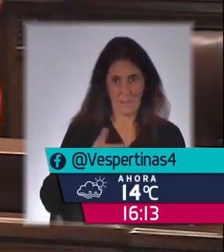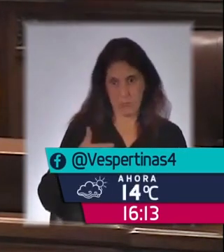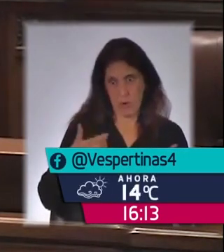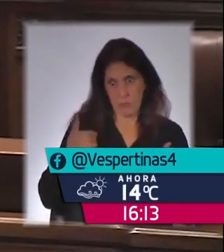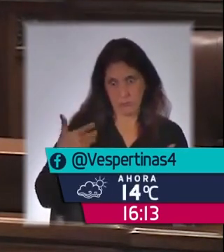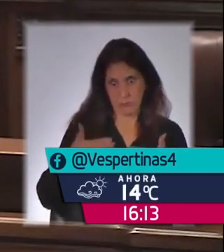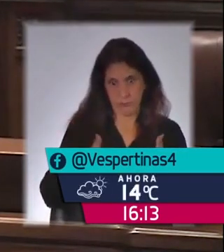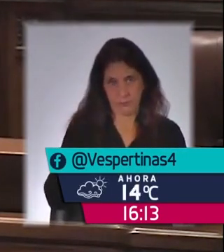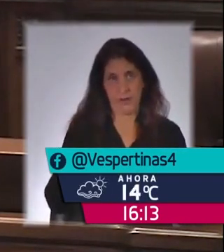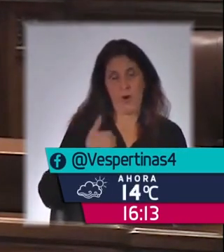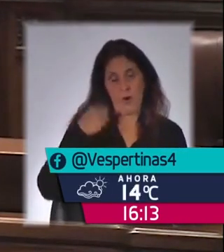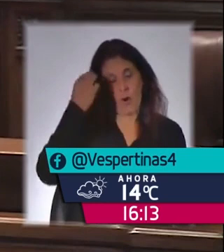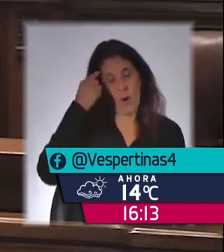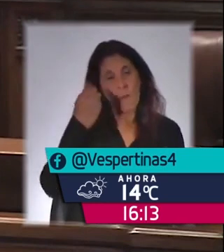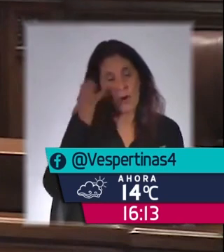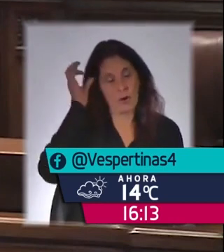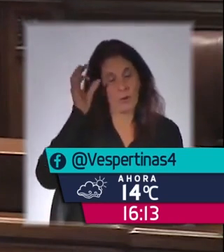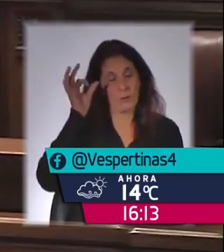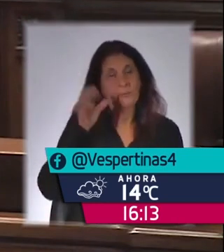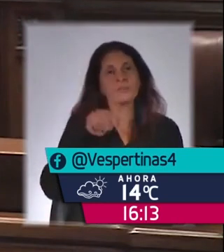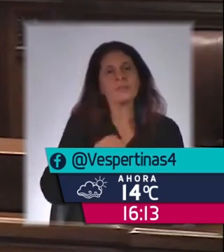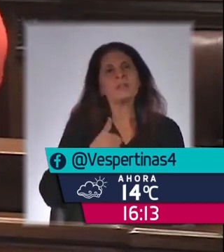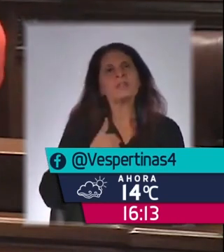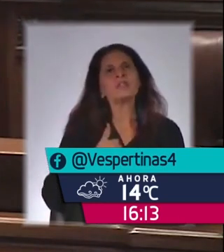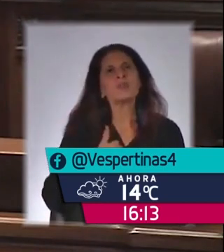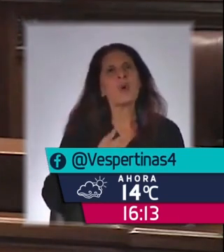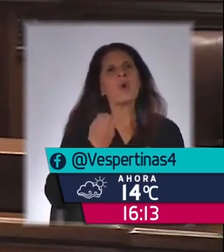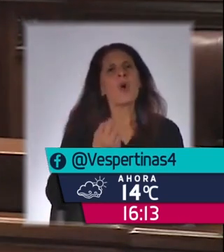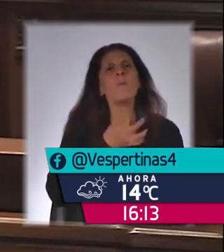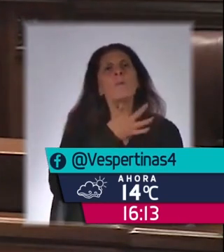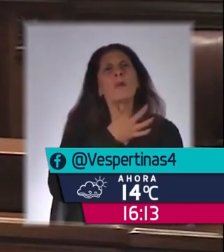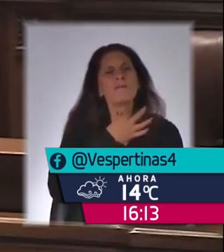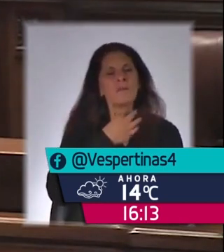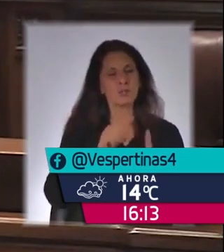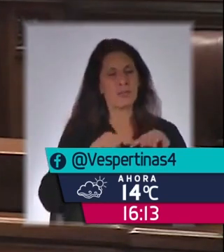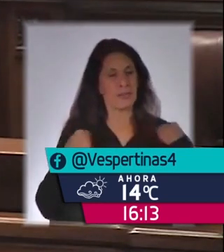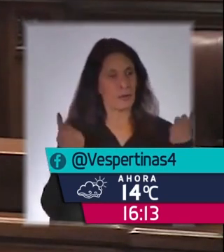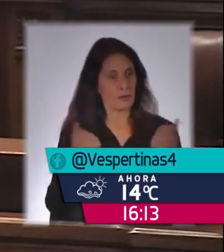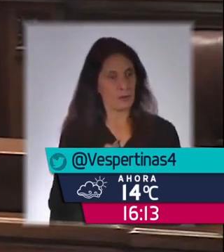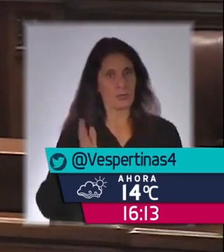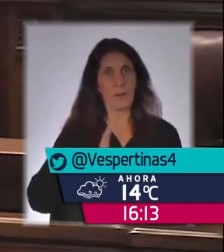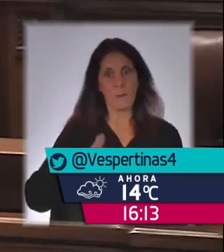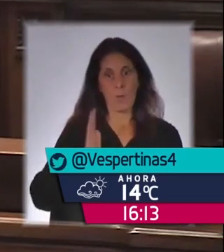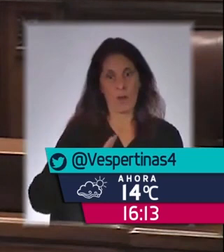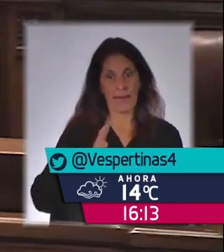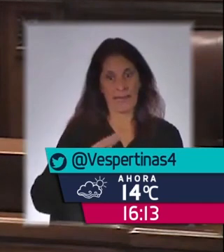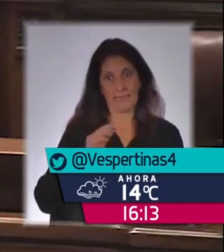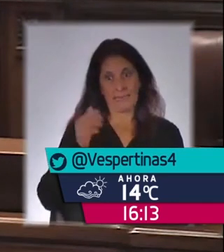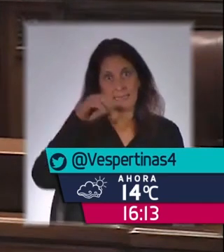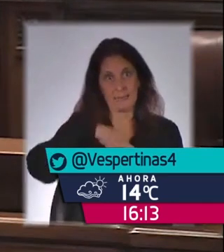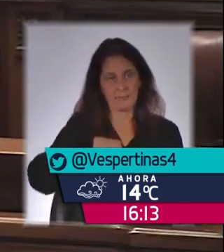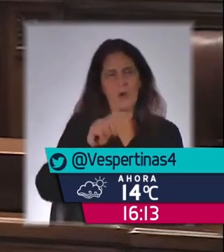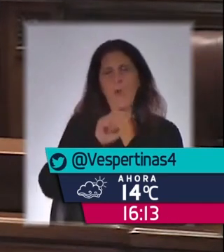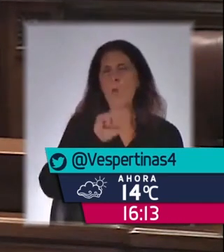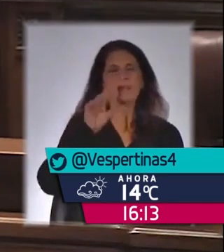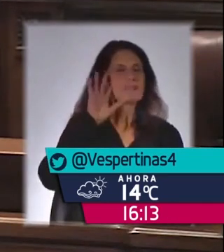que llevo como legisladora, he tenido que presenciar cómo la voz de nosotras, mujeres parlamentarias, no